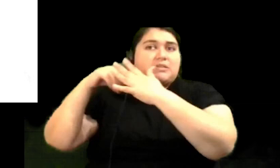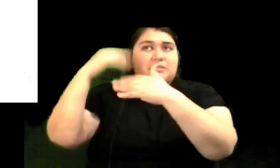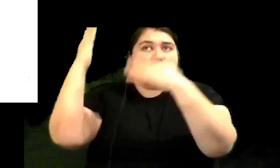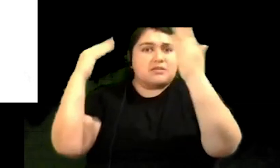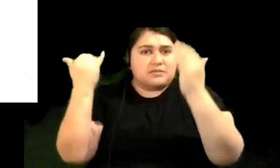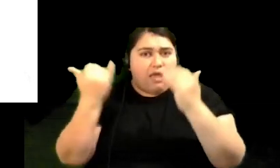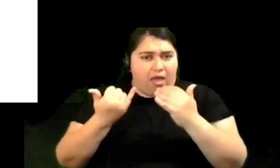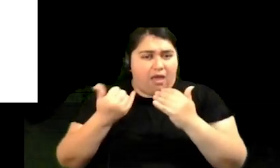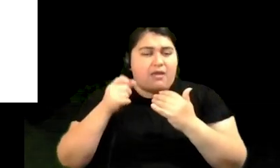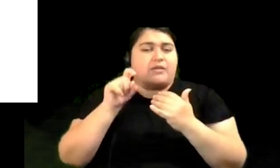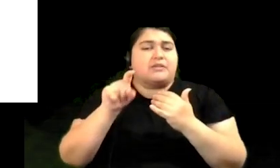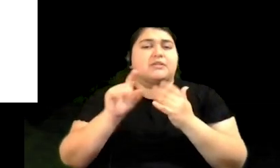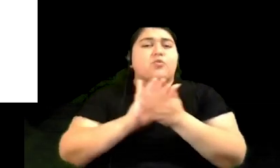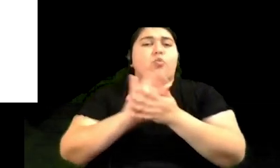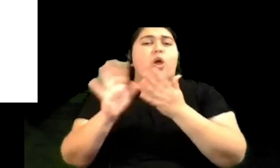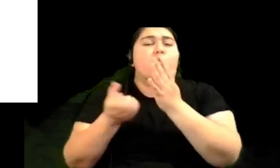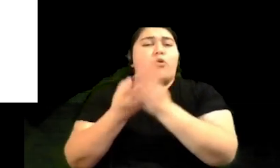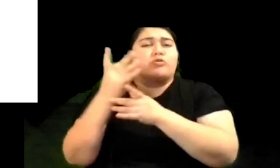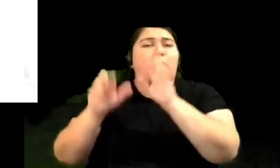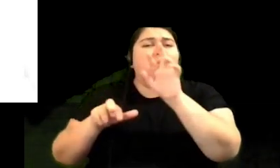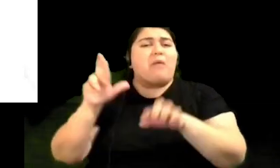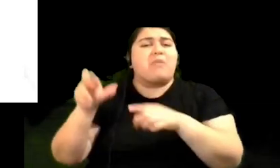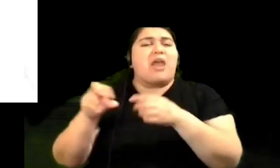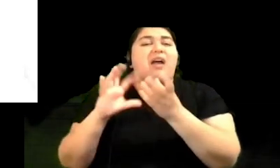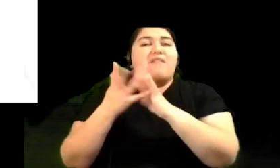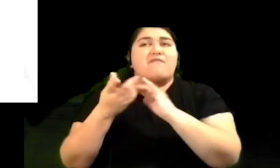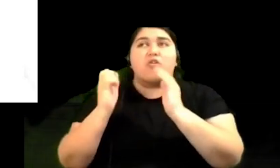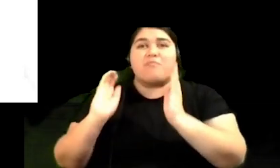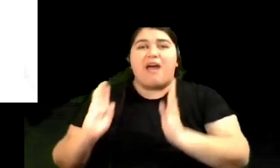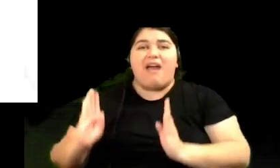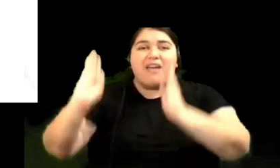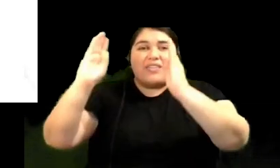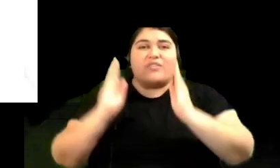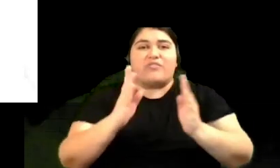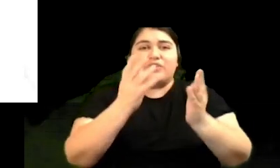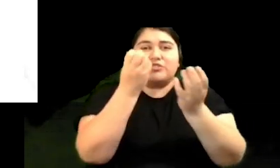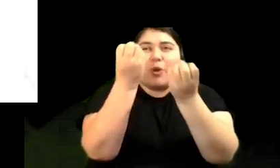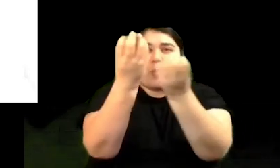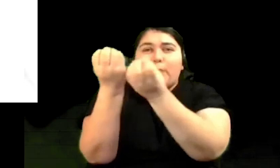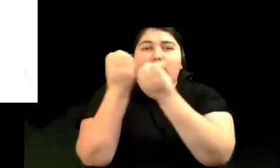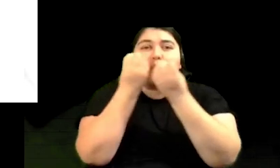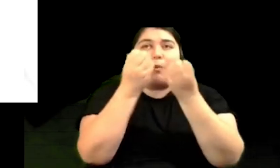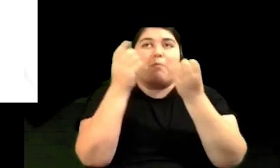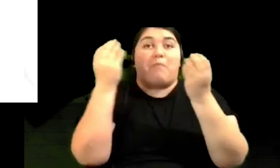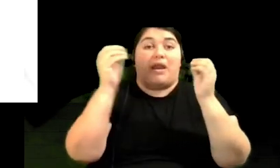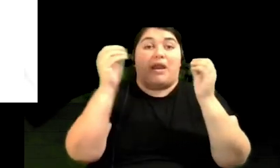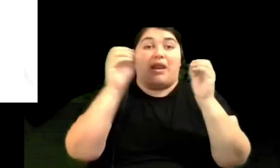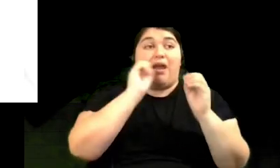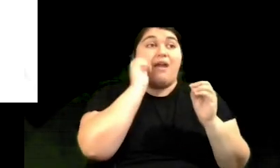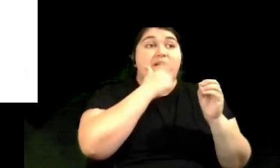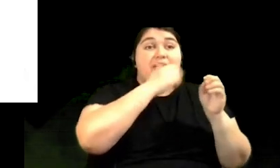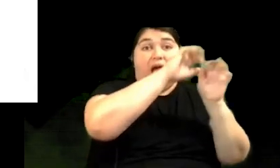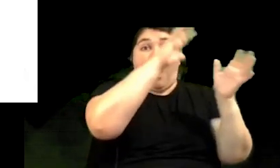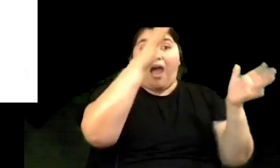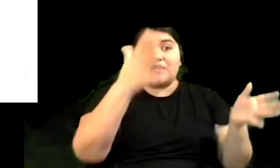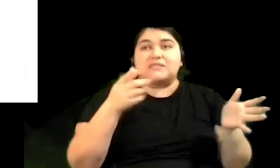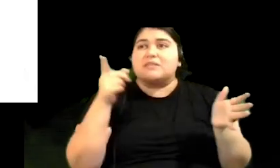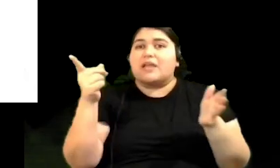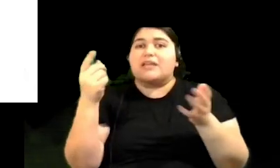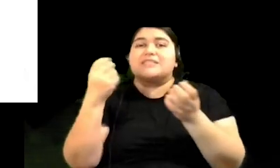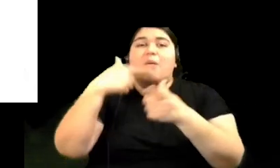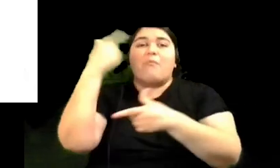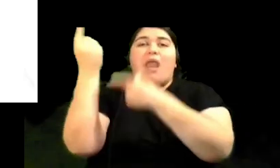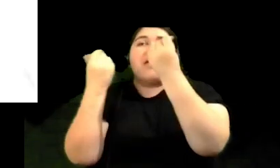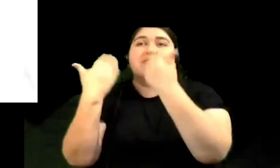es desarrollar estos pequeños sumideros. ¿Para qué? Para que los gases de efecto invernadero vayan disminuyendo, ¿no? Y que